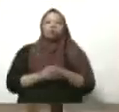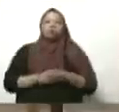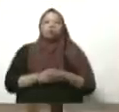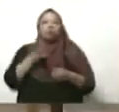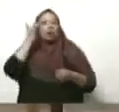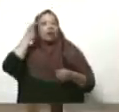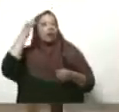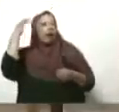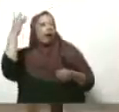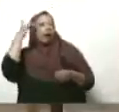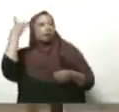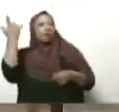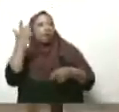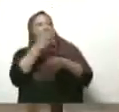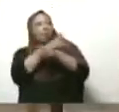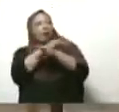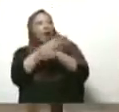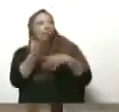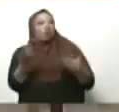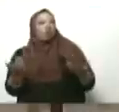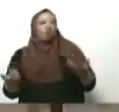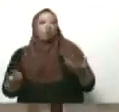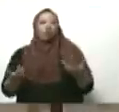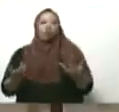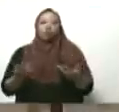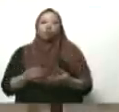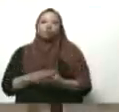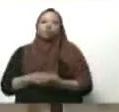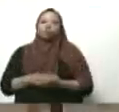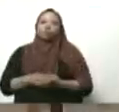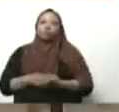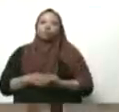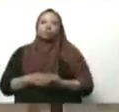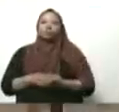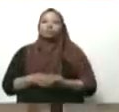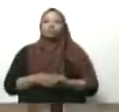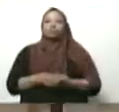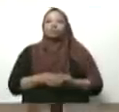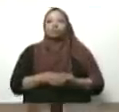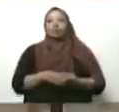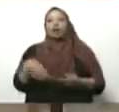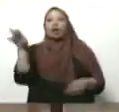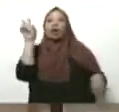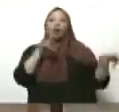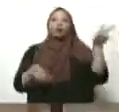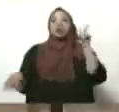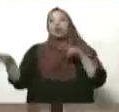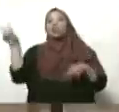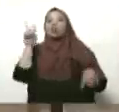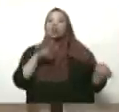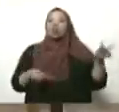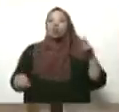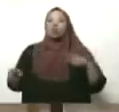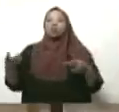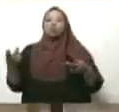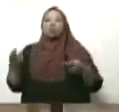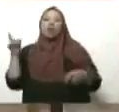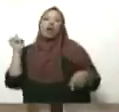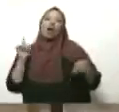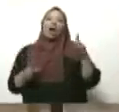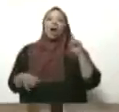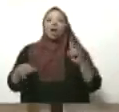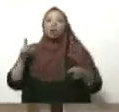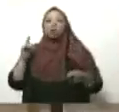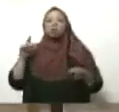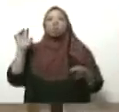creatividad para la palabra lo dice estar en un recreo pero en algunos países